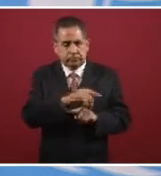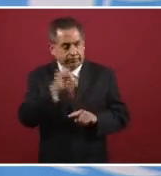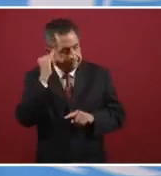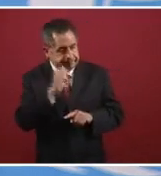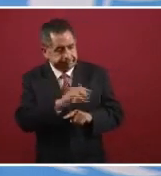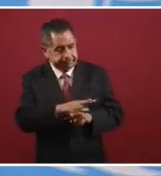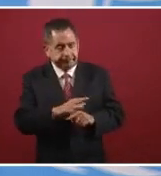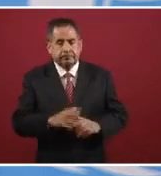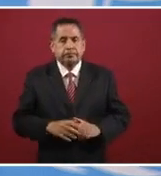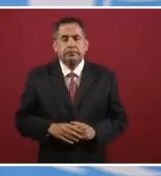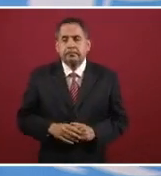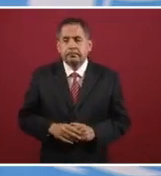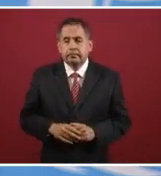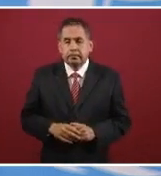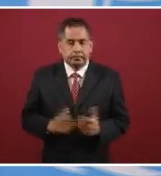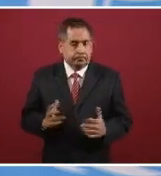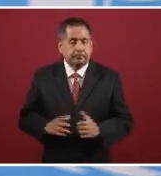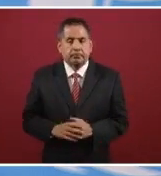todo